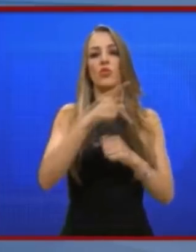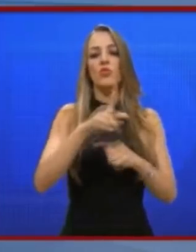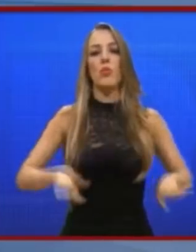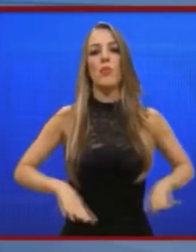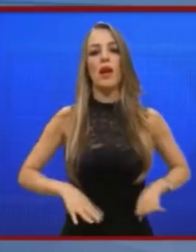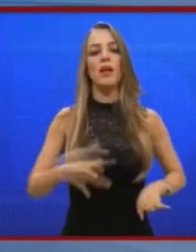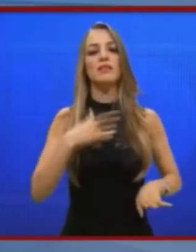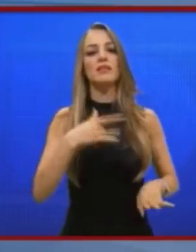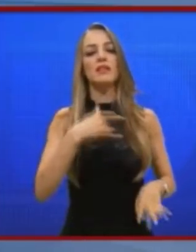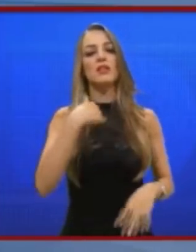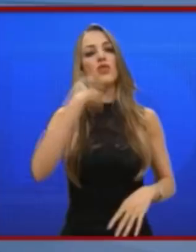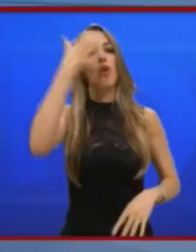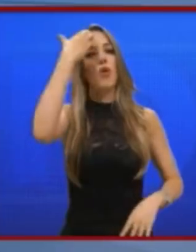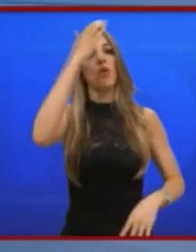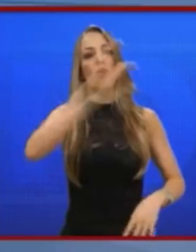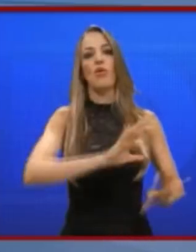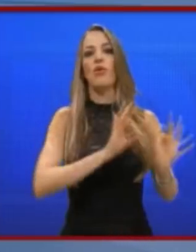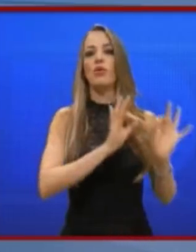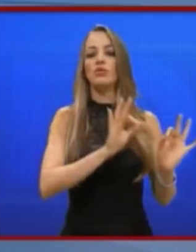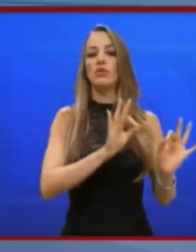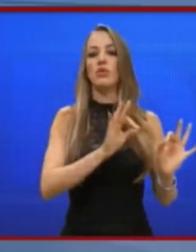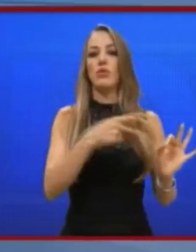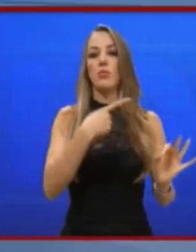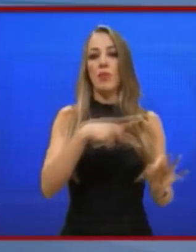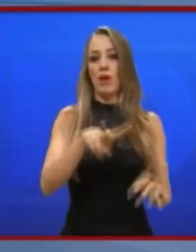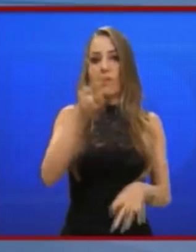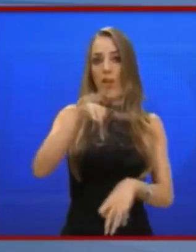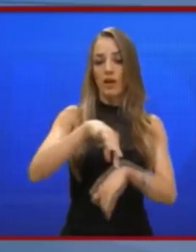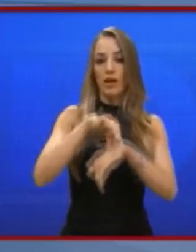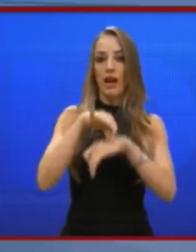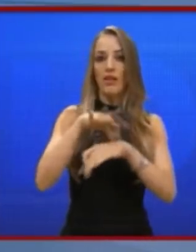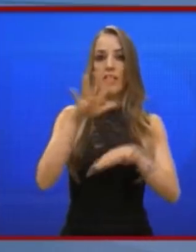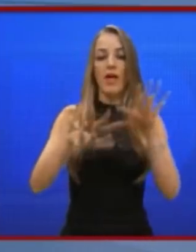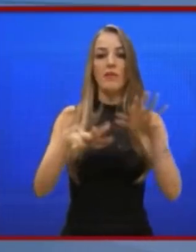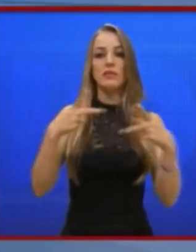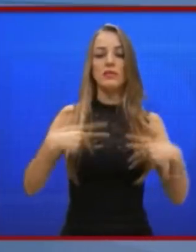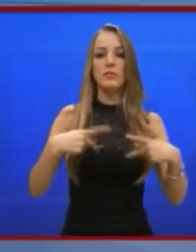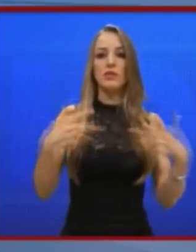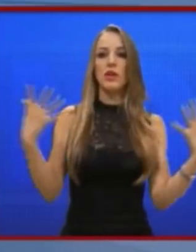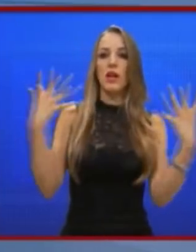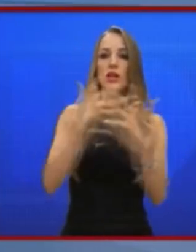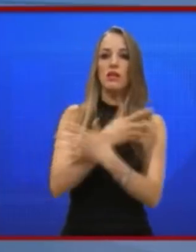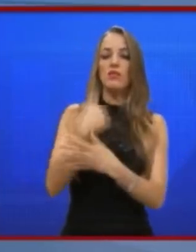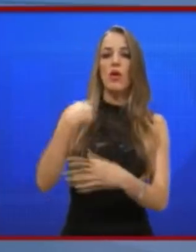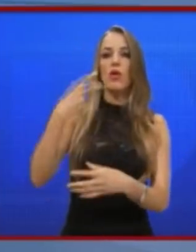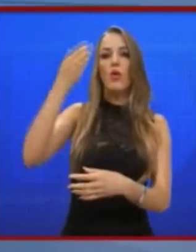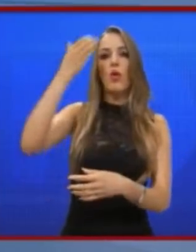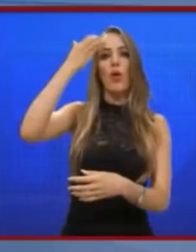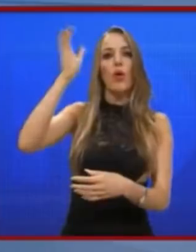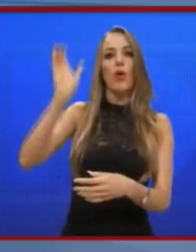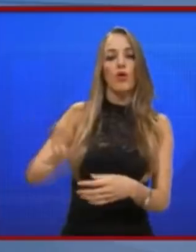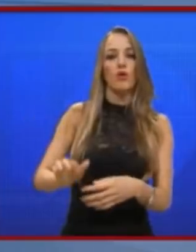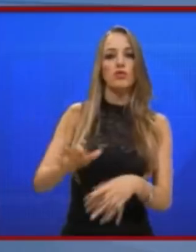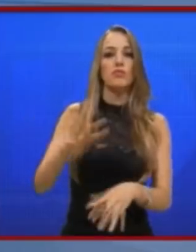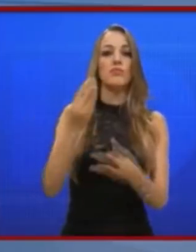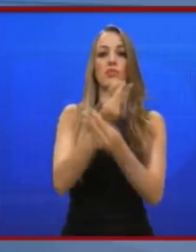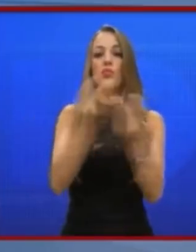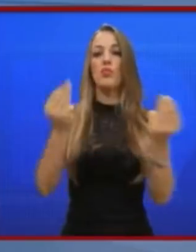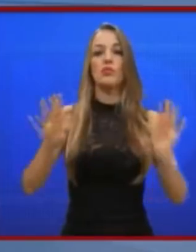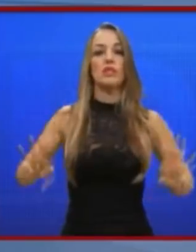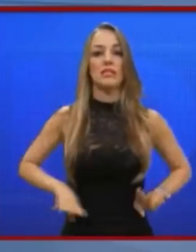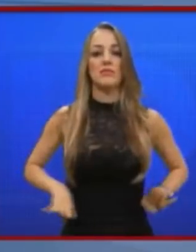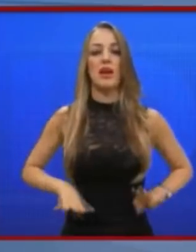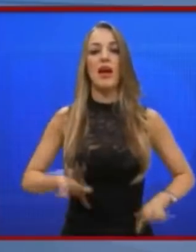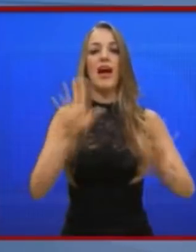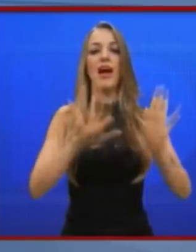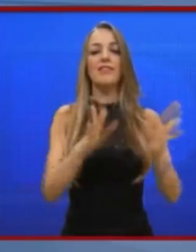la menor idea de quién está a tu lado. ¿A cuántas parejas no les ha sucedido que de repente dejas tú tu